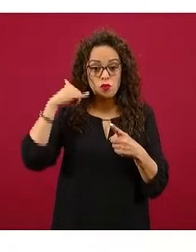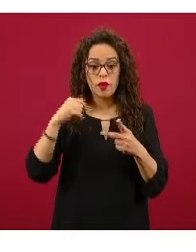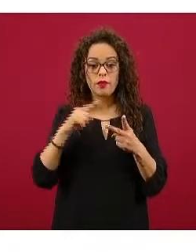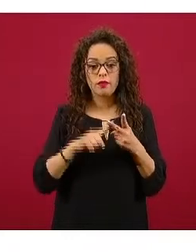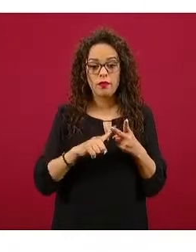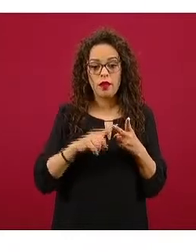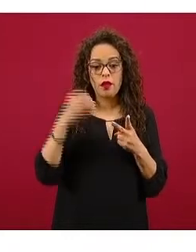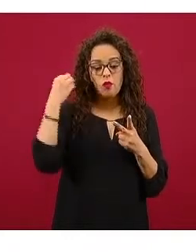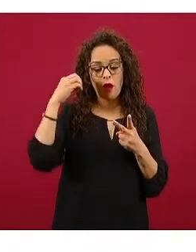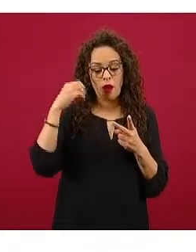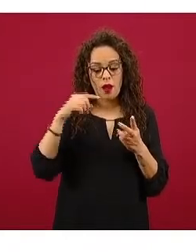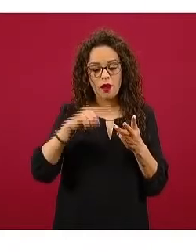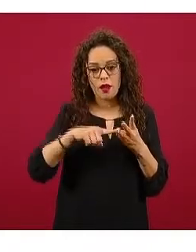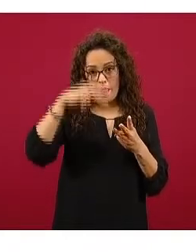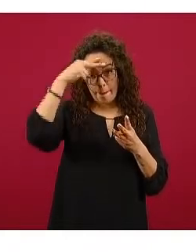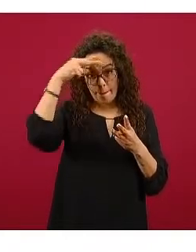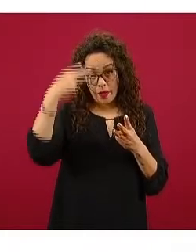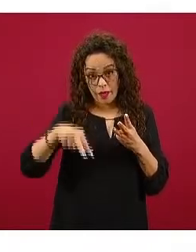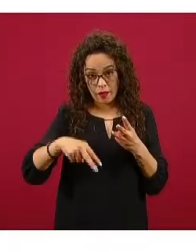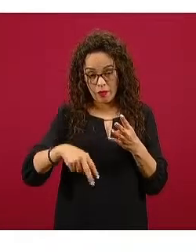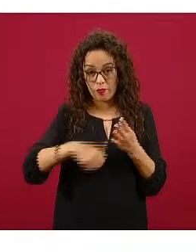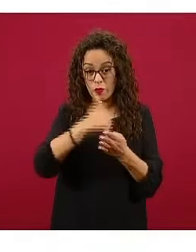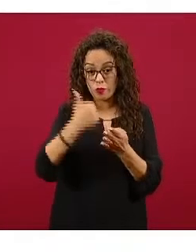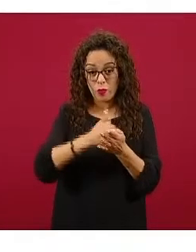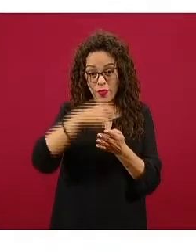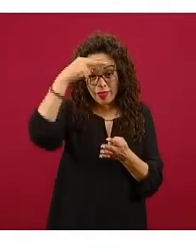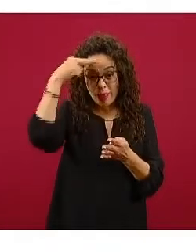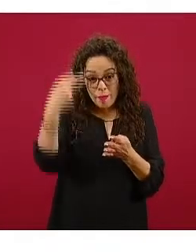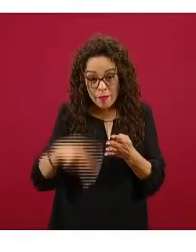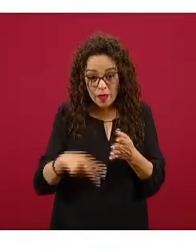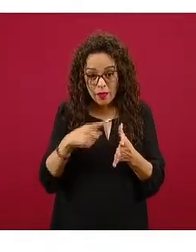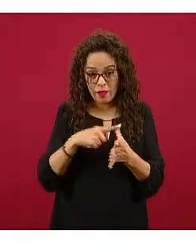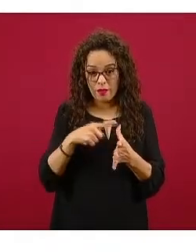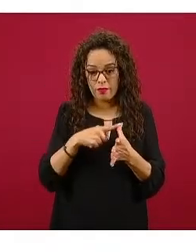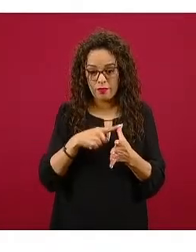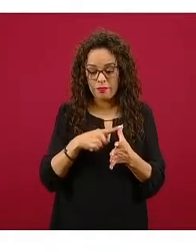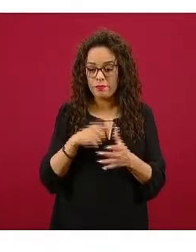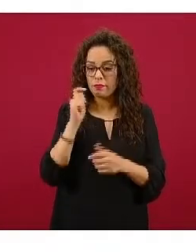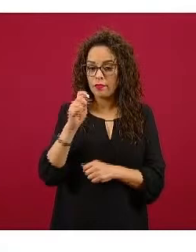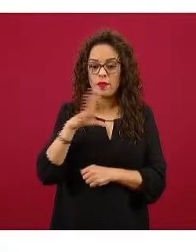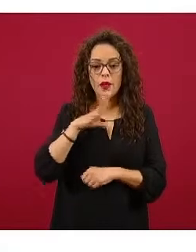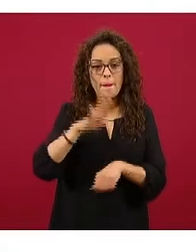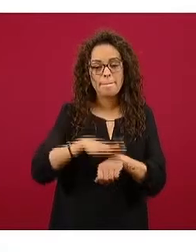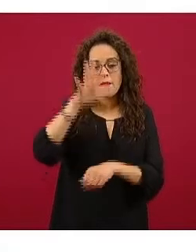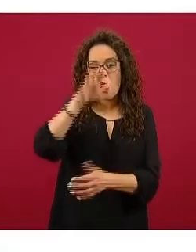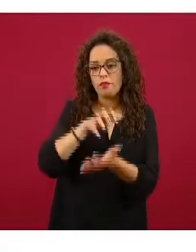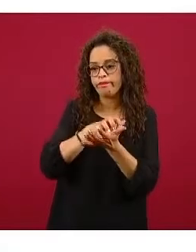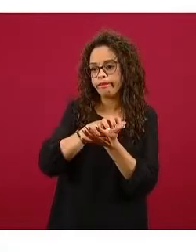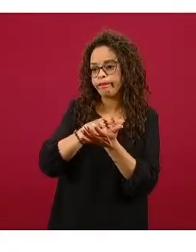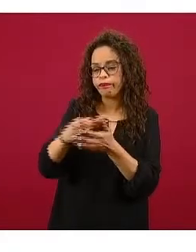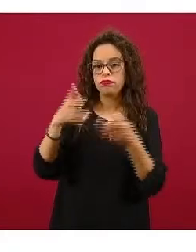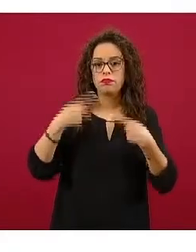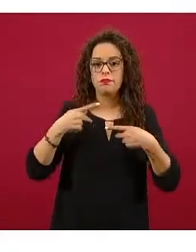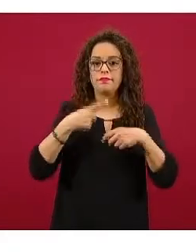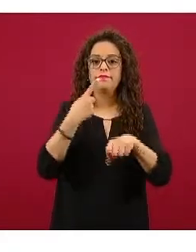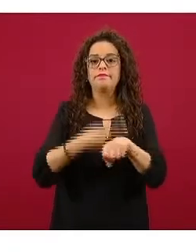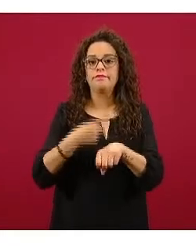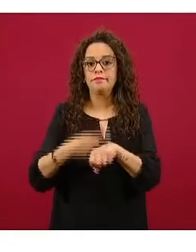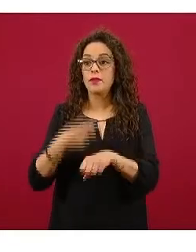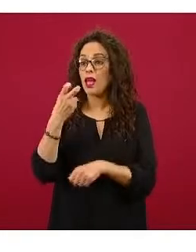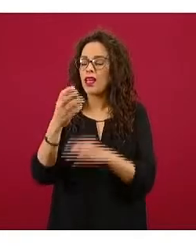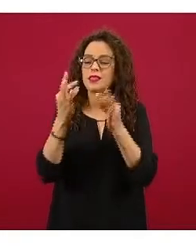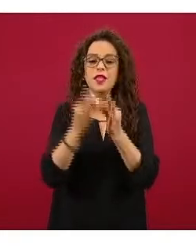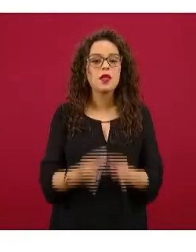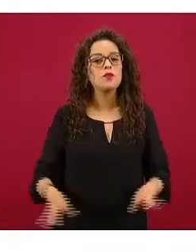México, la misma Ciudad de México, tienen identificado el mayor número de casos. Esto es muy importante